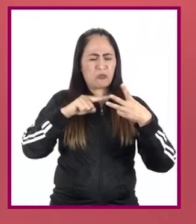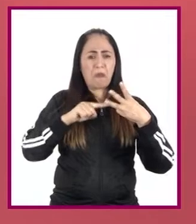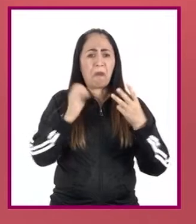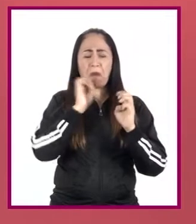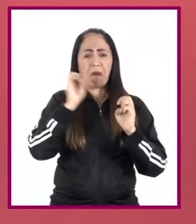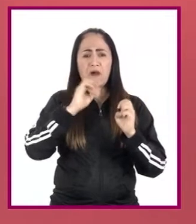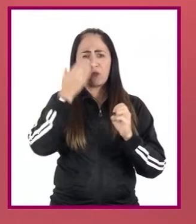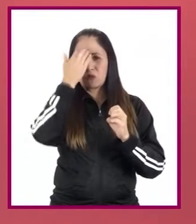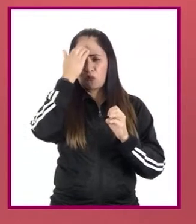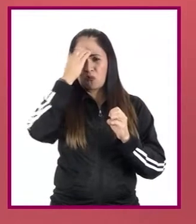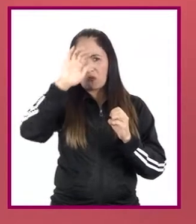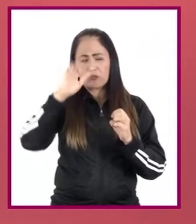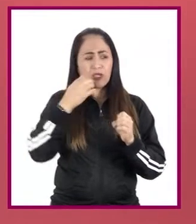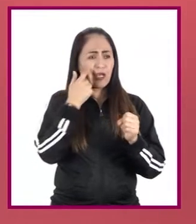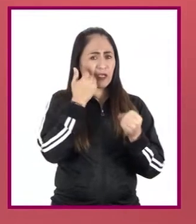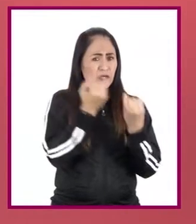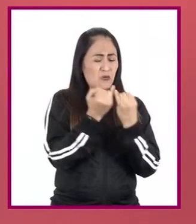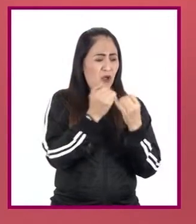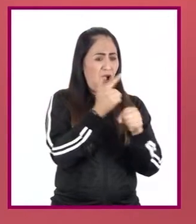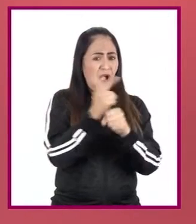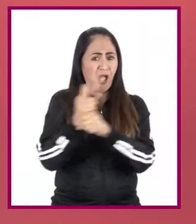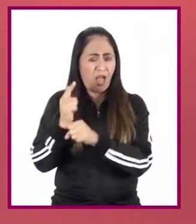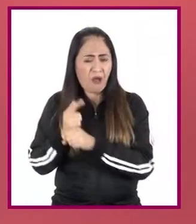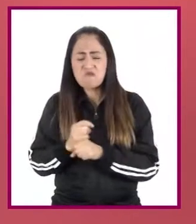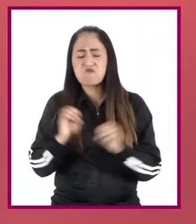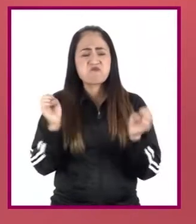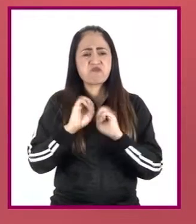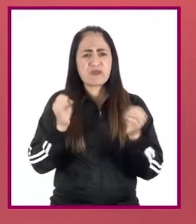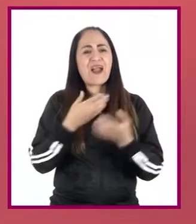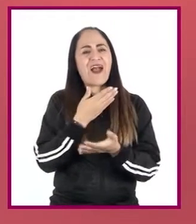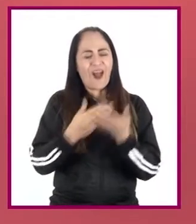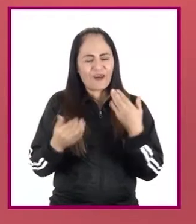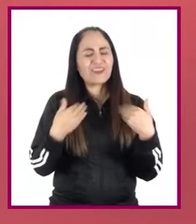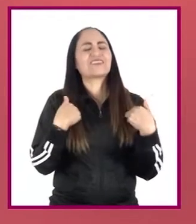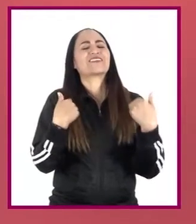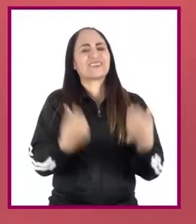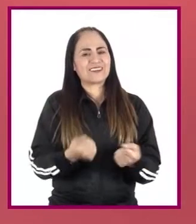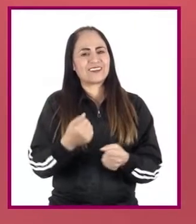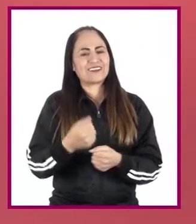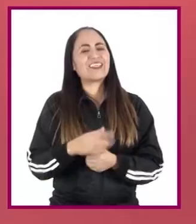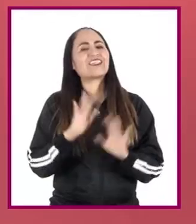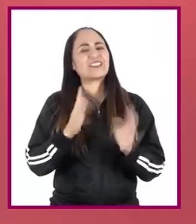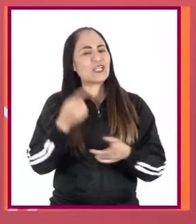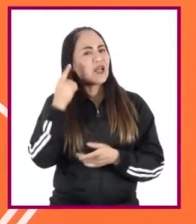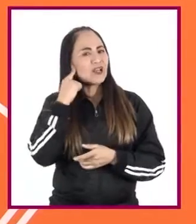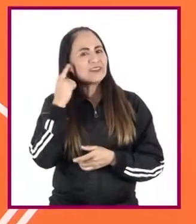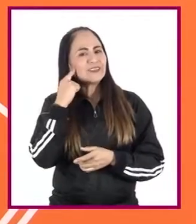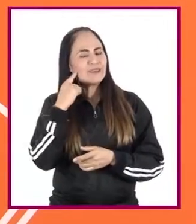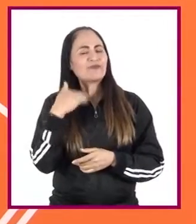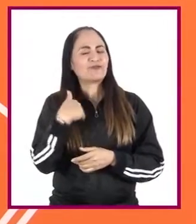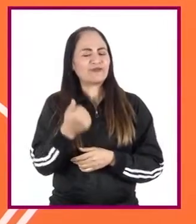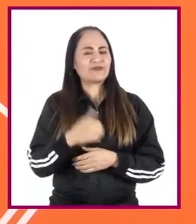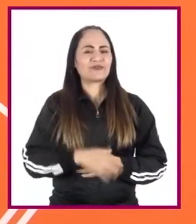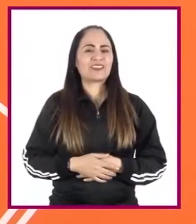fácilmente. Ahora que los conozco, son reconocidos con facilidad por mis oídos. Seguramente a ustedes les pasó